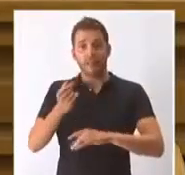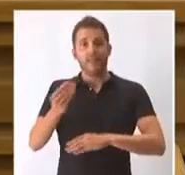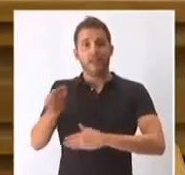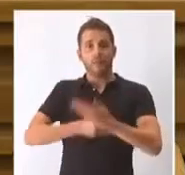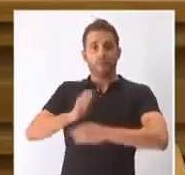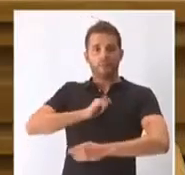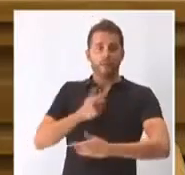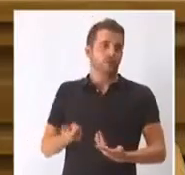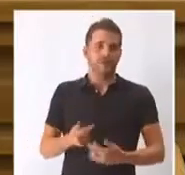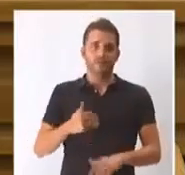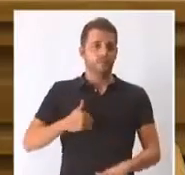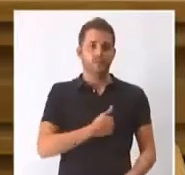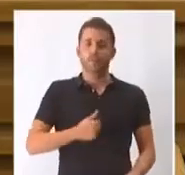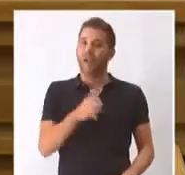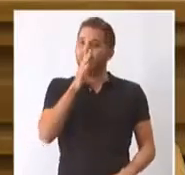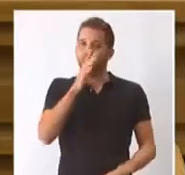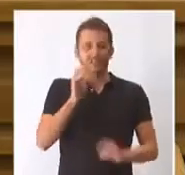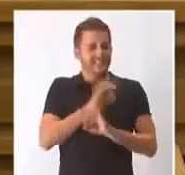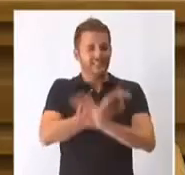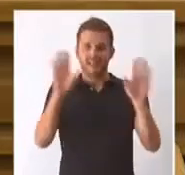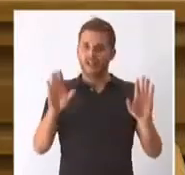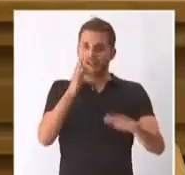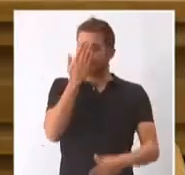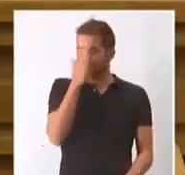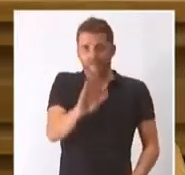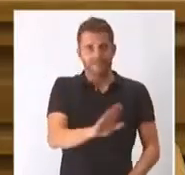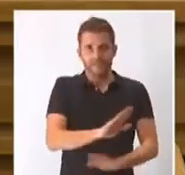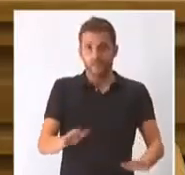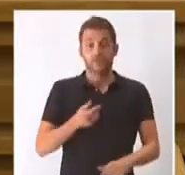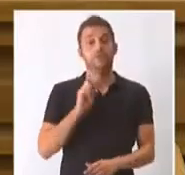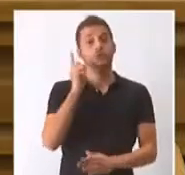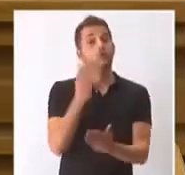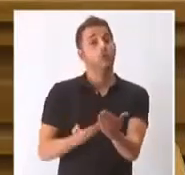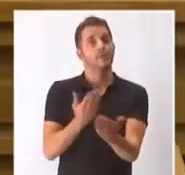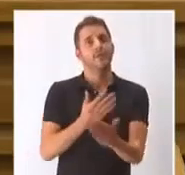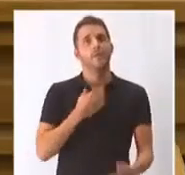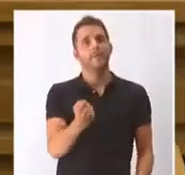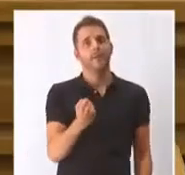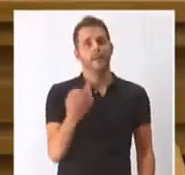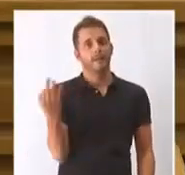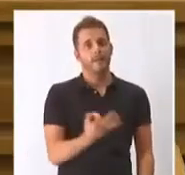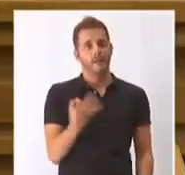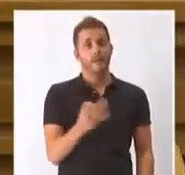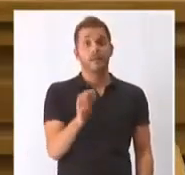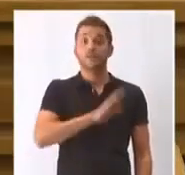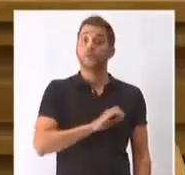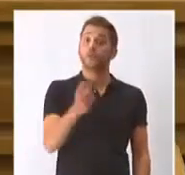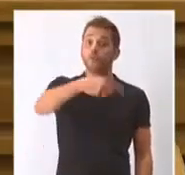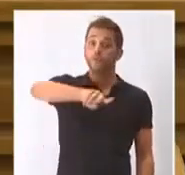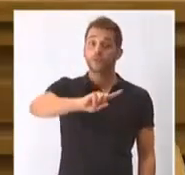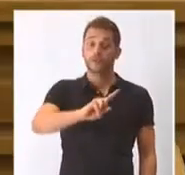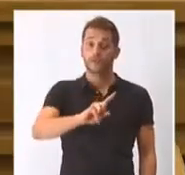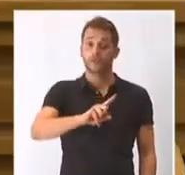posición es clara es nítida lo único que pido por favor es valentía valentía digan ustedes